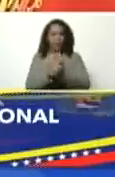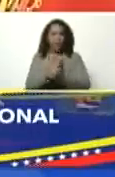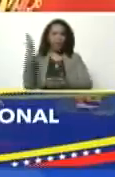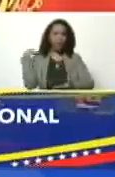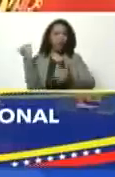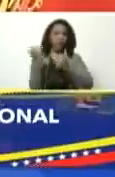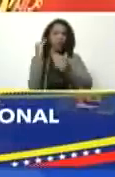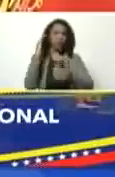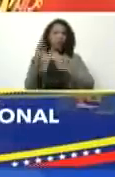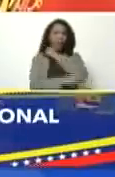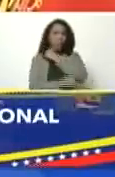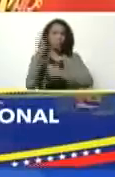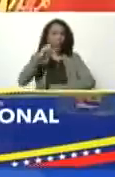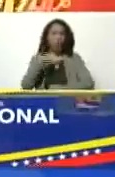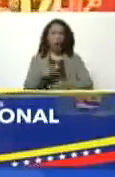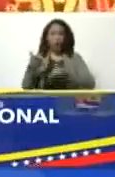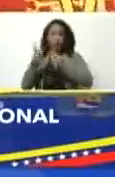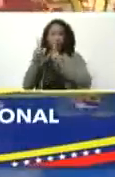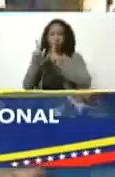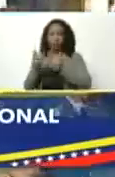permiso para retirarme. Autorizado.